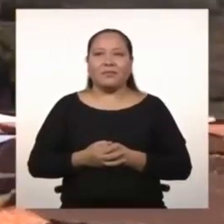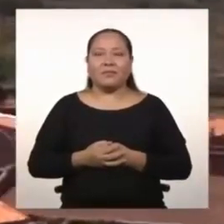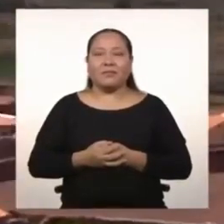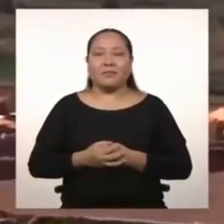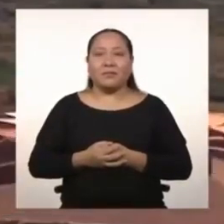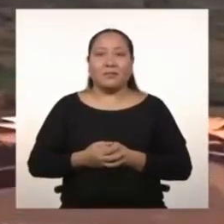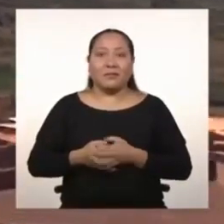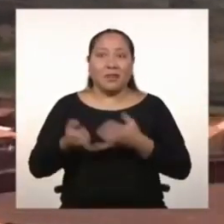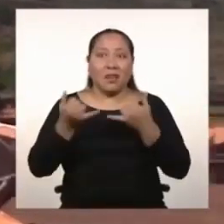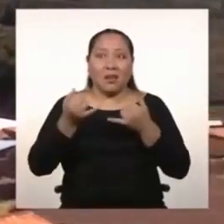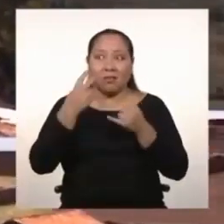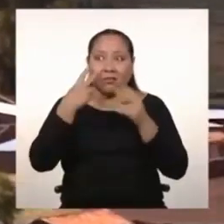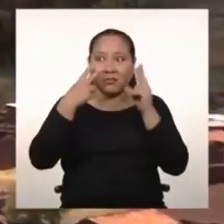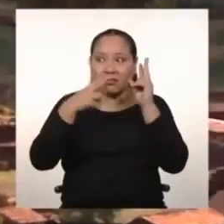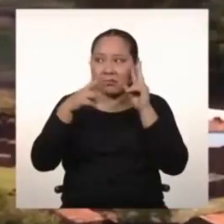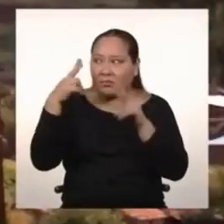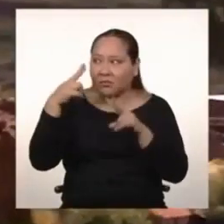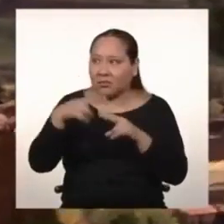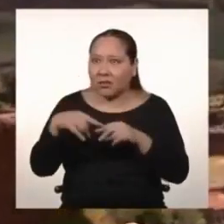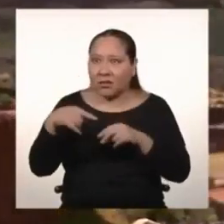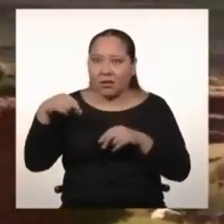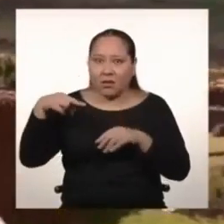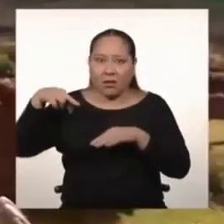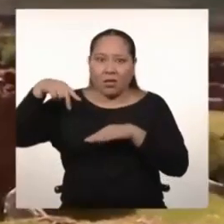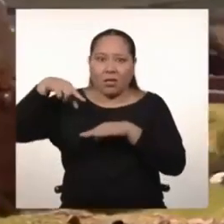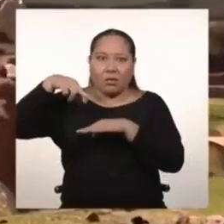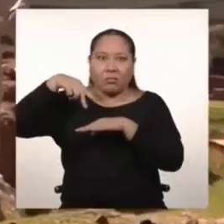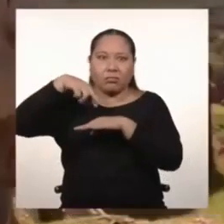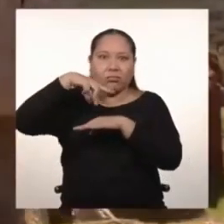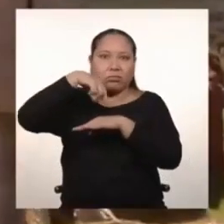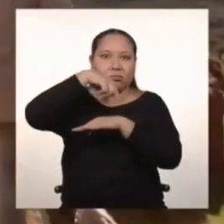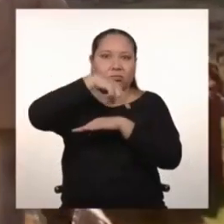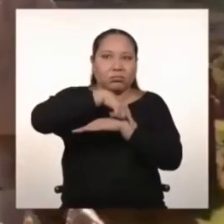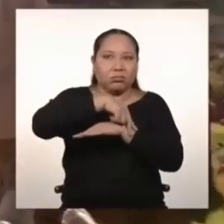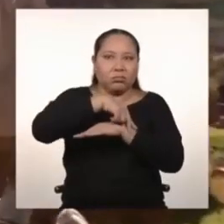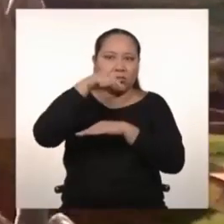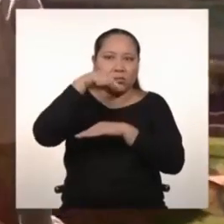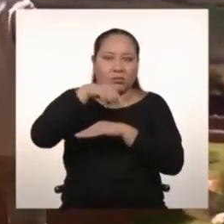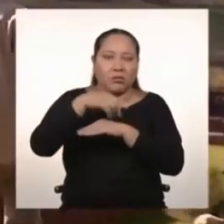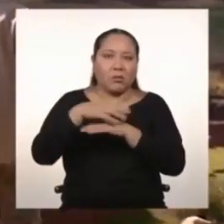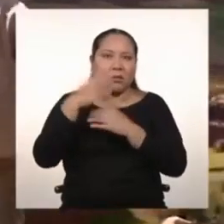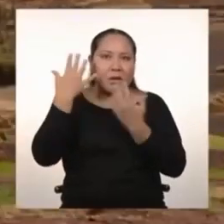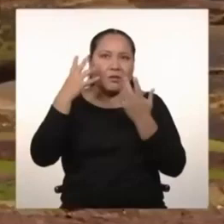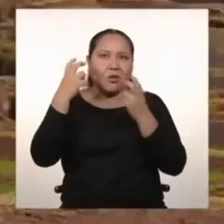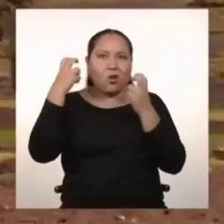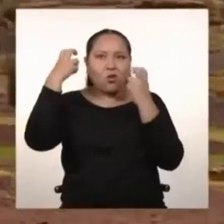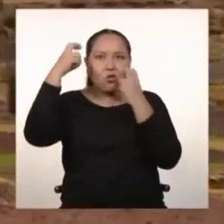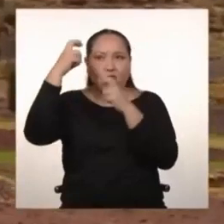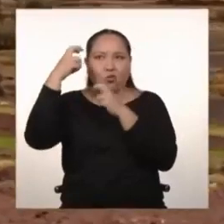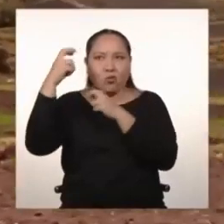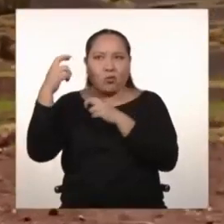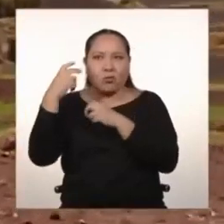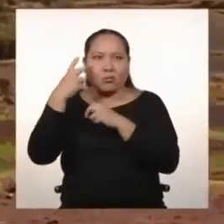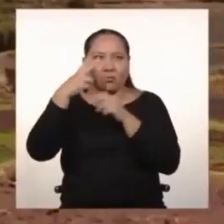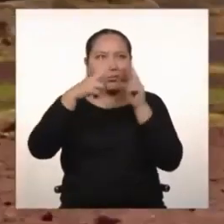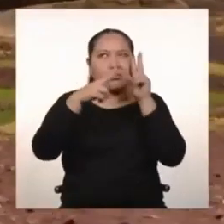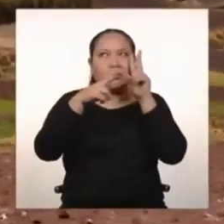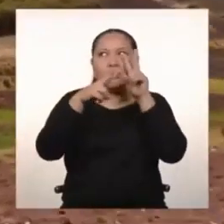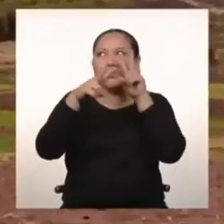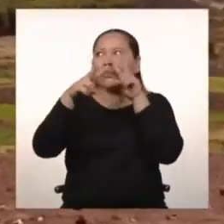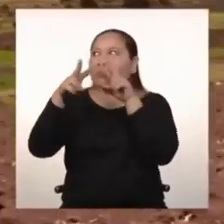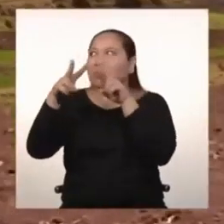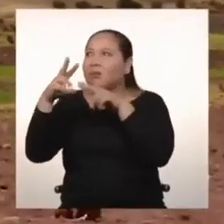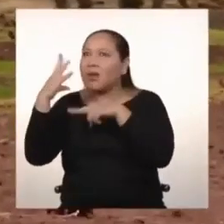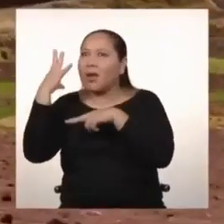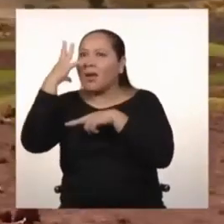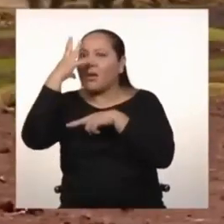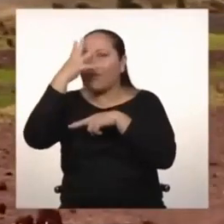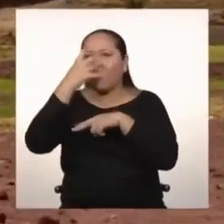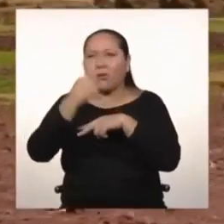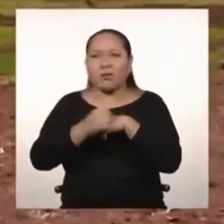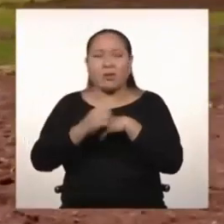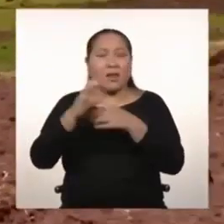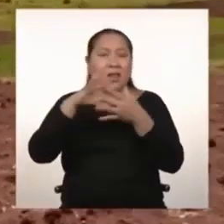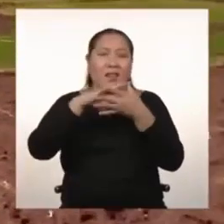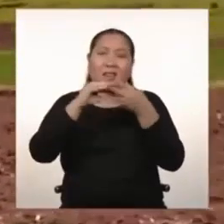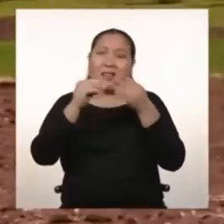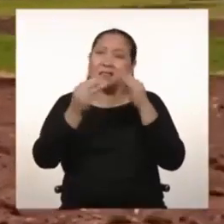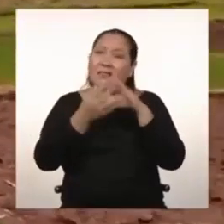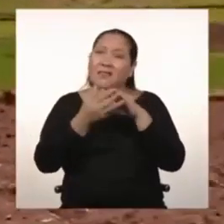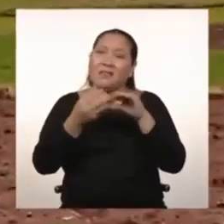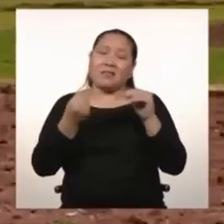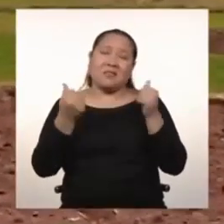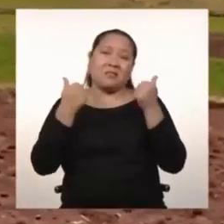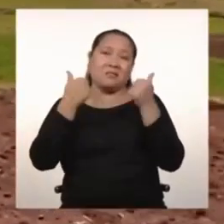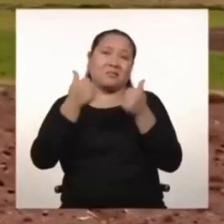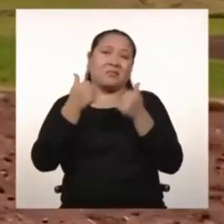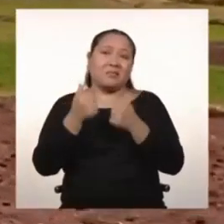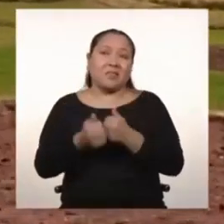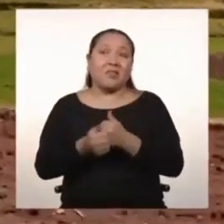sí. Ahora que lo veo, todo este recorrido bien podría ser un corredor turístico, pues las vistas son preciosas y la historia fascinante. Es